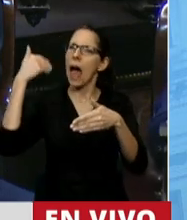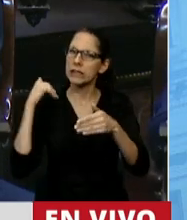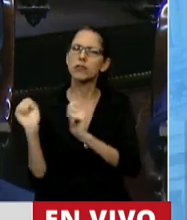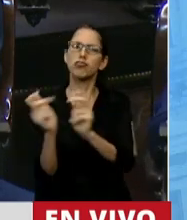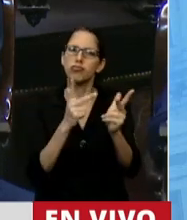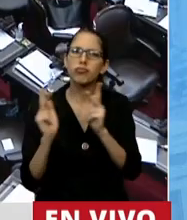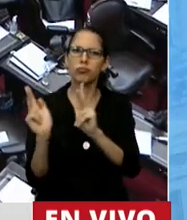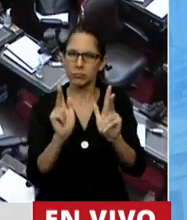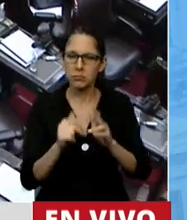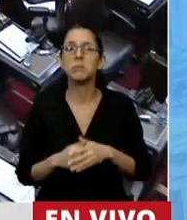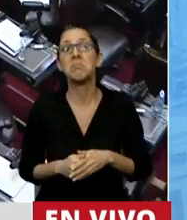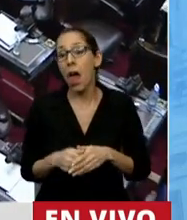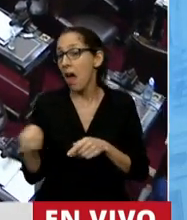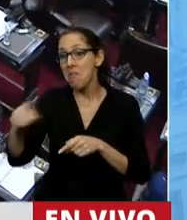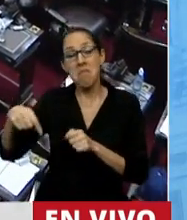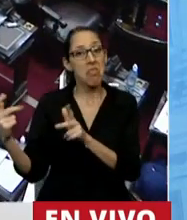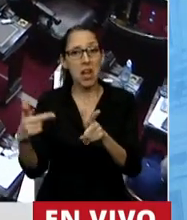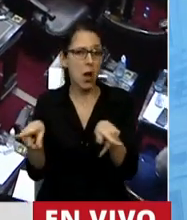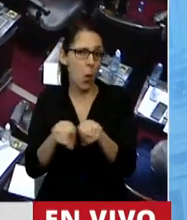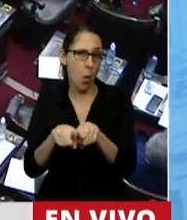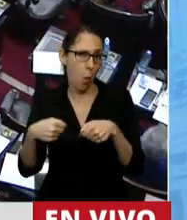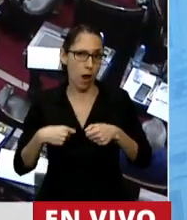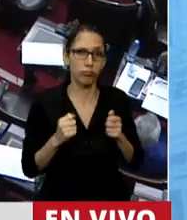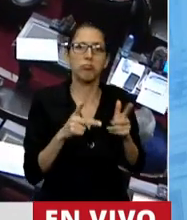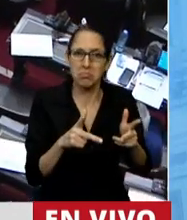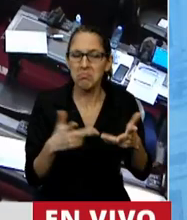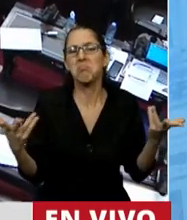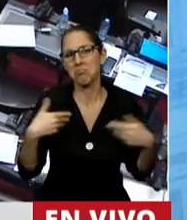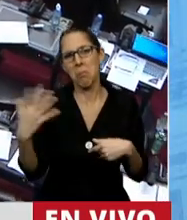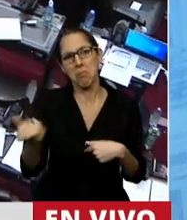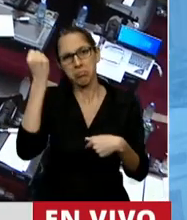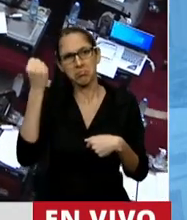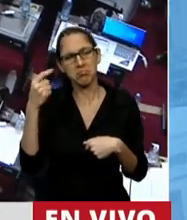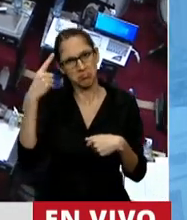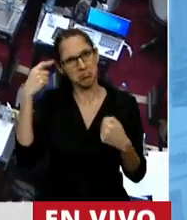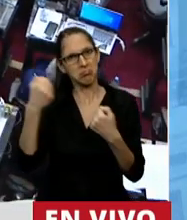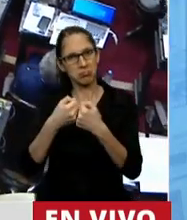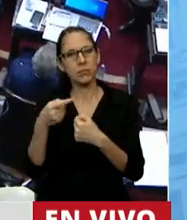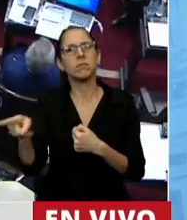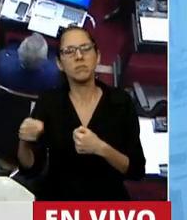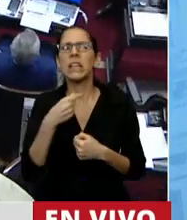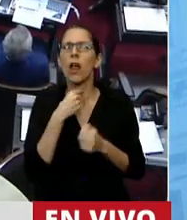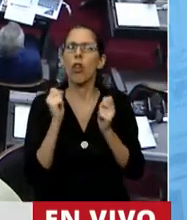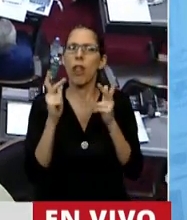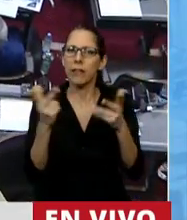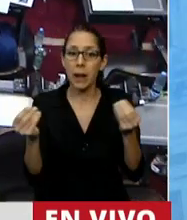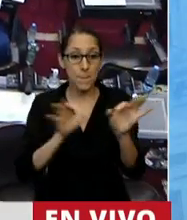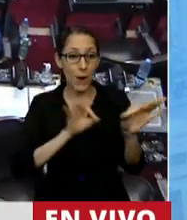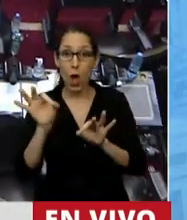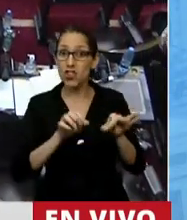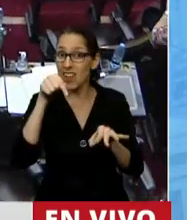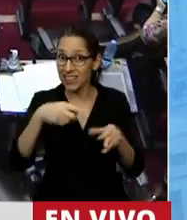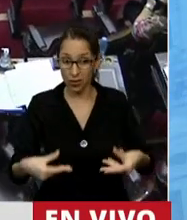yo también hubiera expresado. Así que voy a tomar como mía las palabras y voy a decirles que este proyecto me